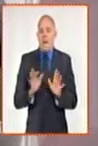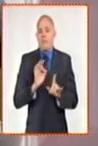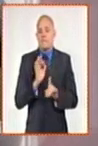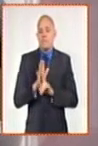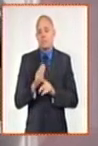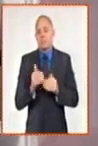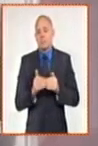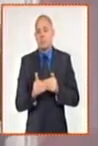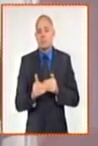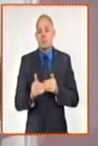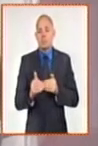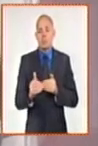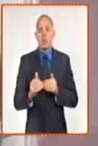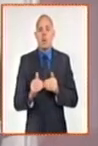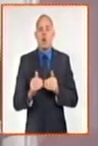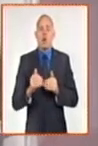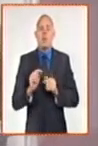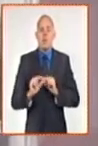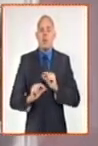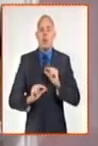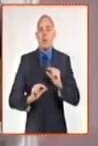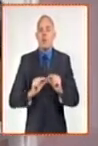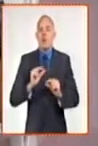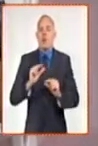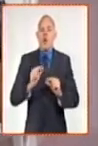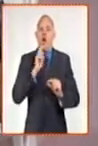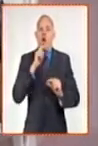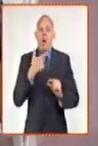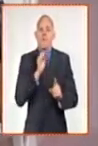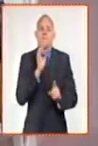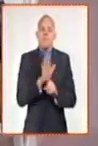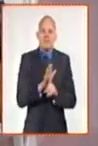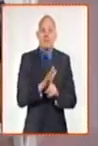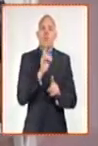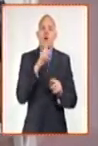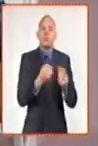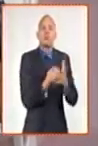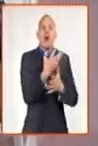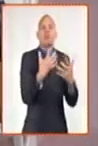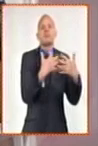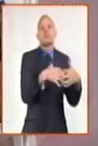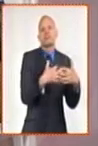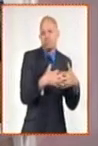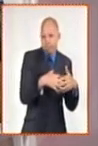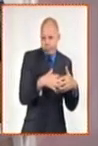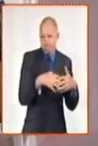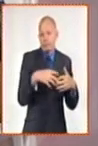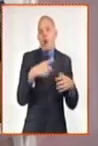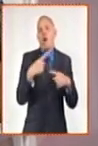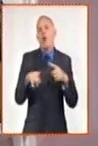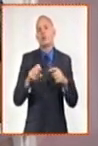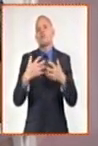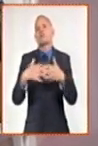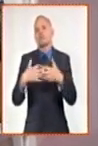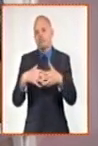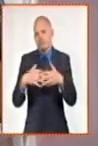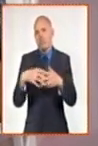A partir de ahí se comenzó un proceso de restauración del sistema, es como lo llamamos, para poder